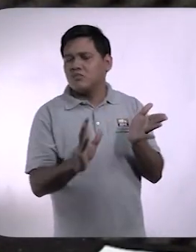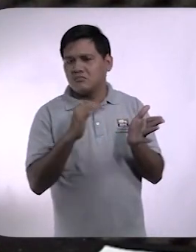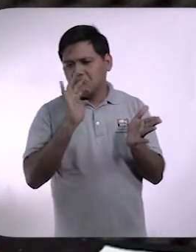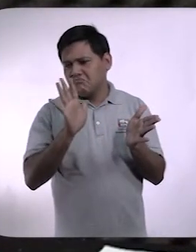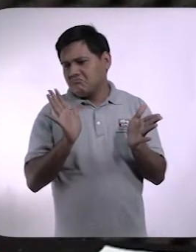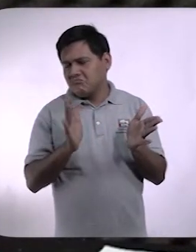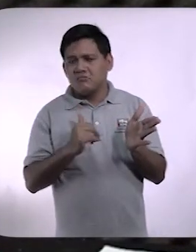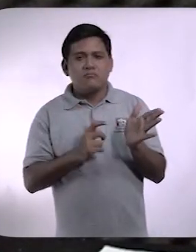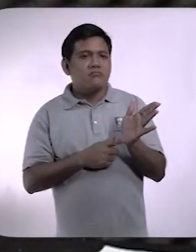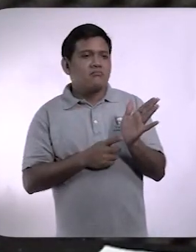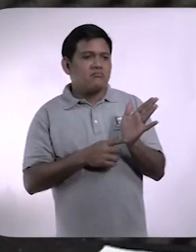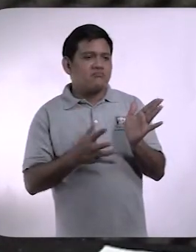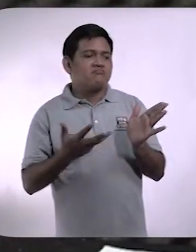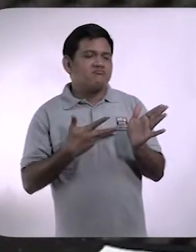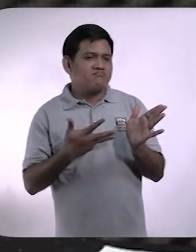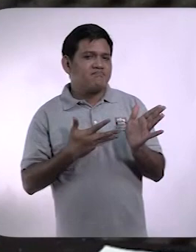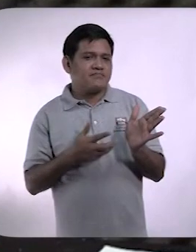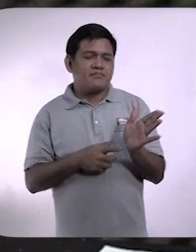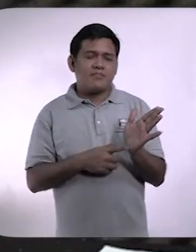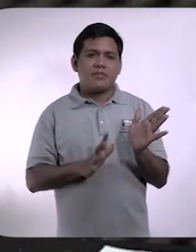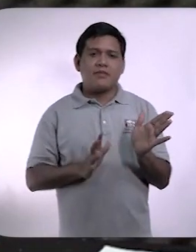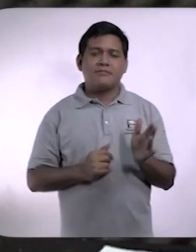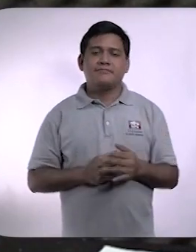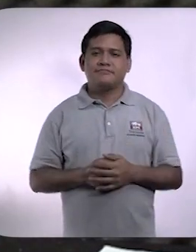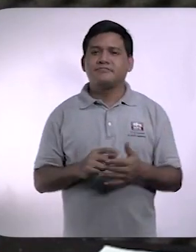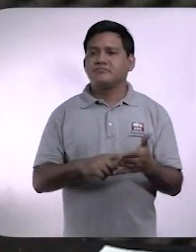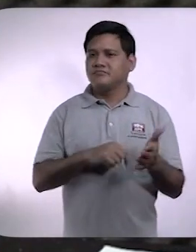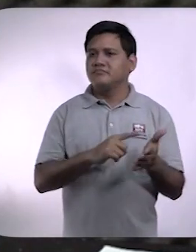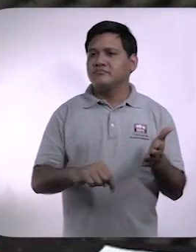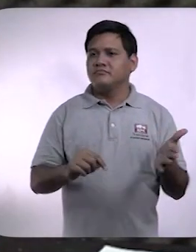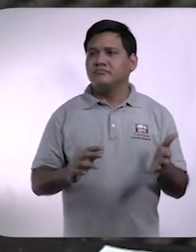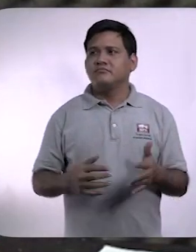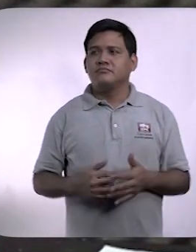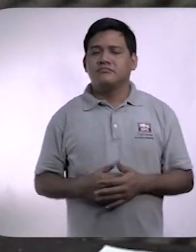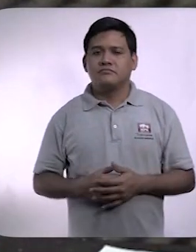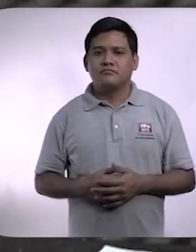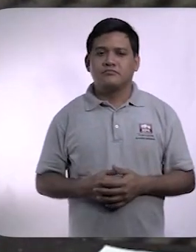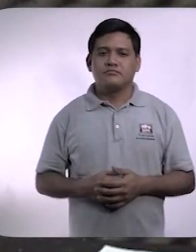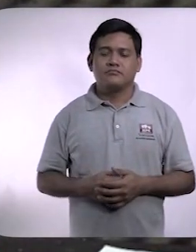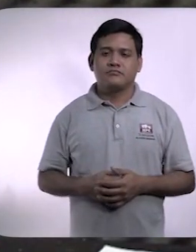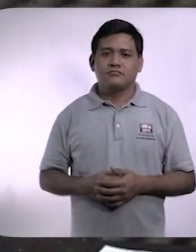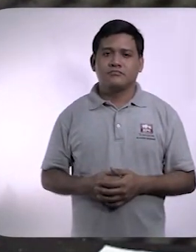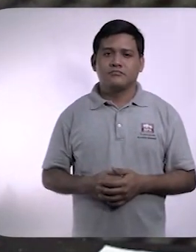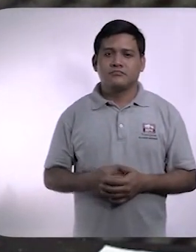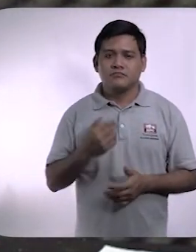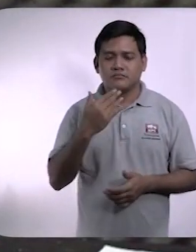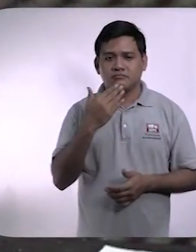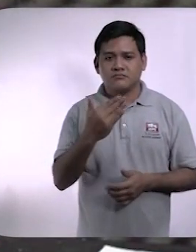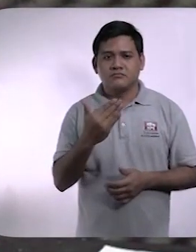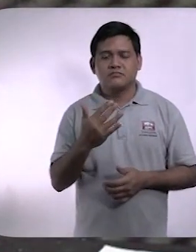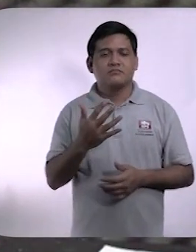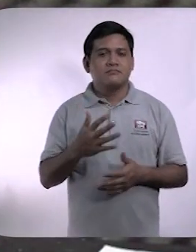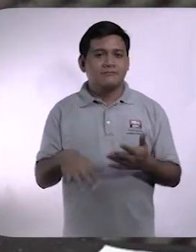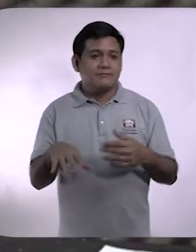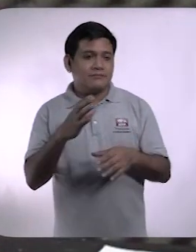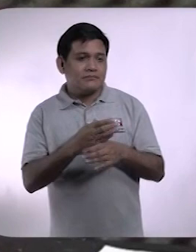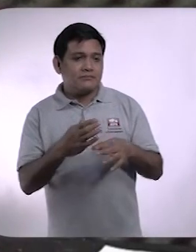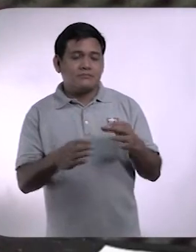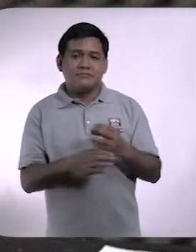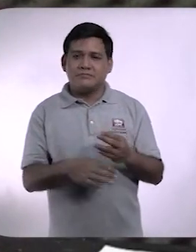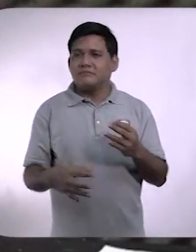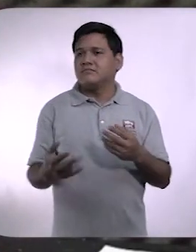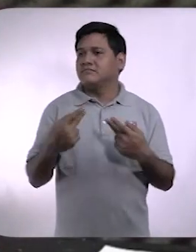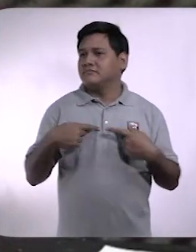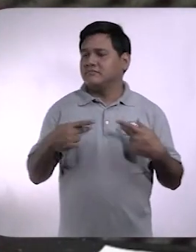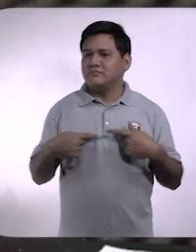cuantificando cuando hay este tipo de votación. Muy bien. ¿No se ha dado en el caso de estas personas no registradas